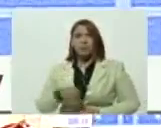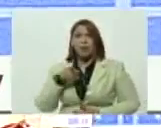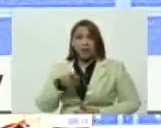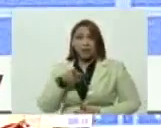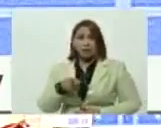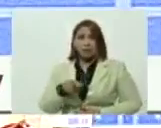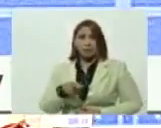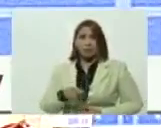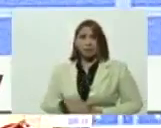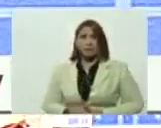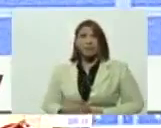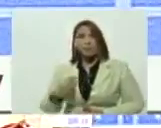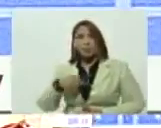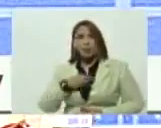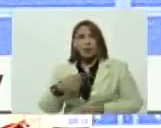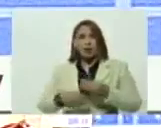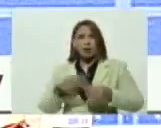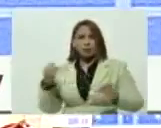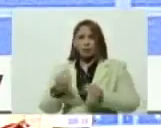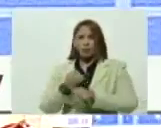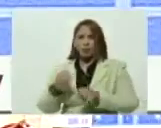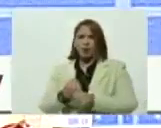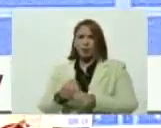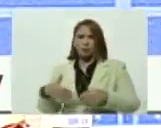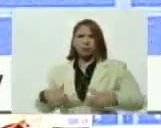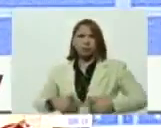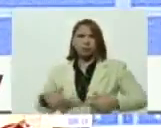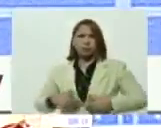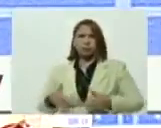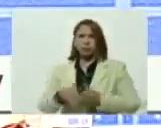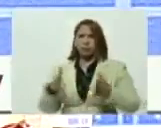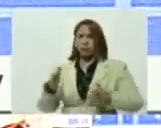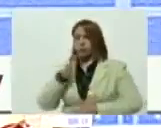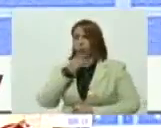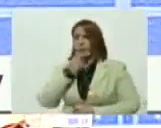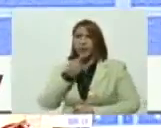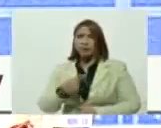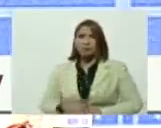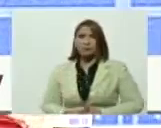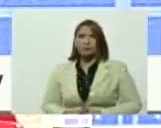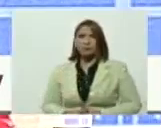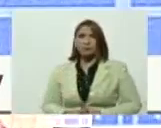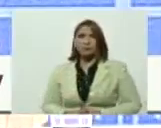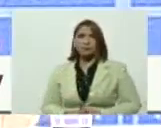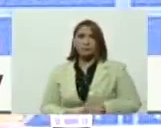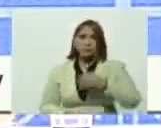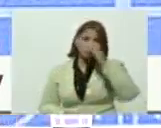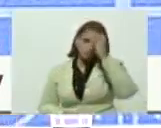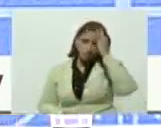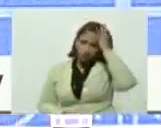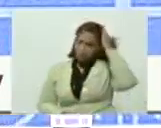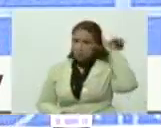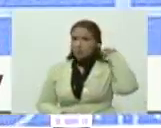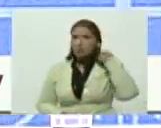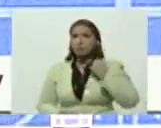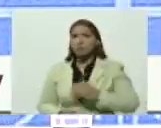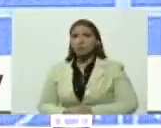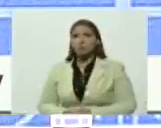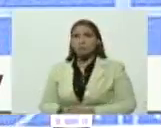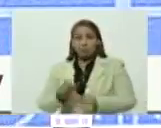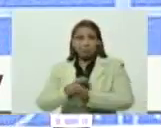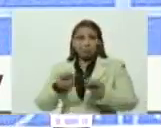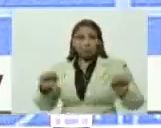presidente, hemos hecho un trabajo y un esfuerzo. No ha sido fácil, pero tampoco se ha